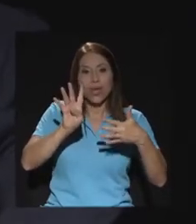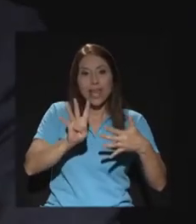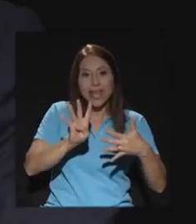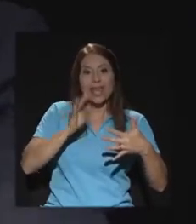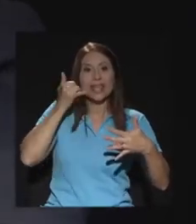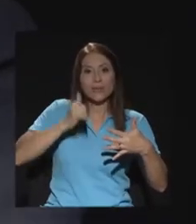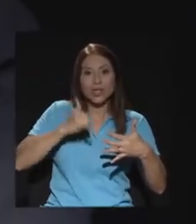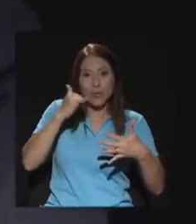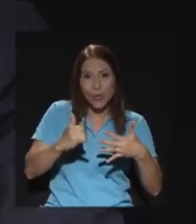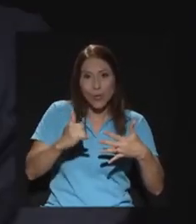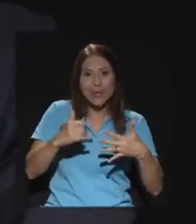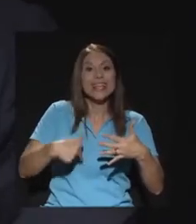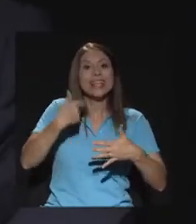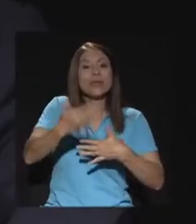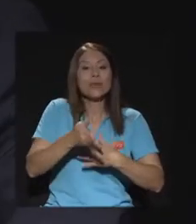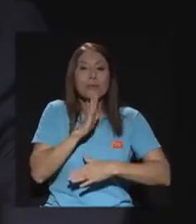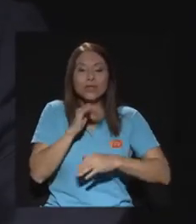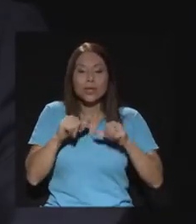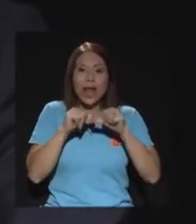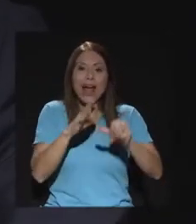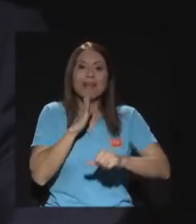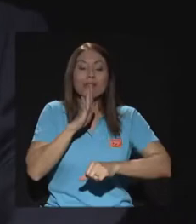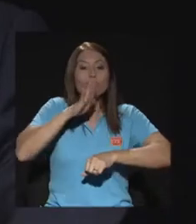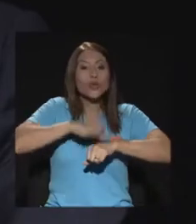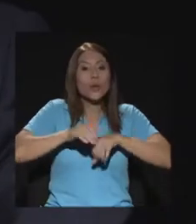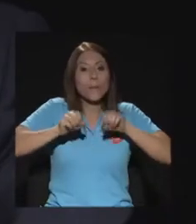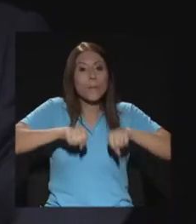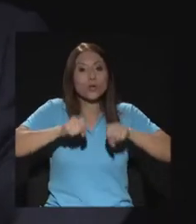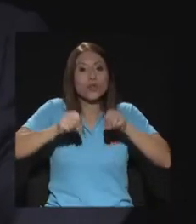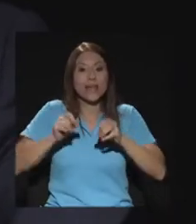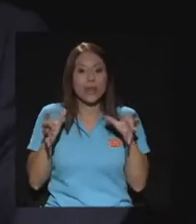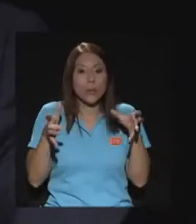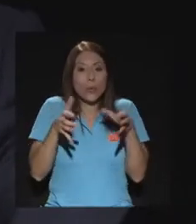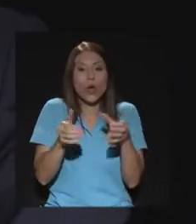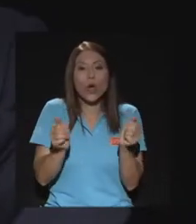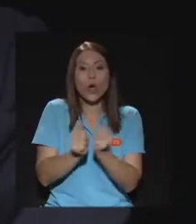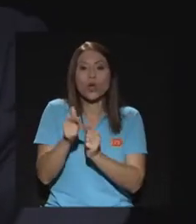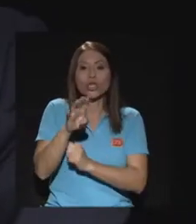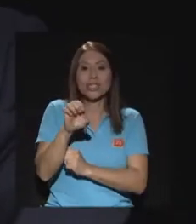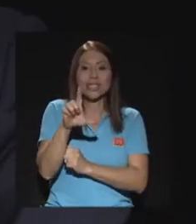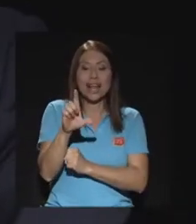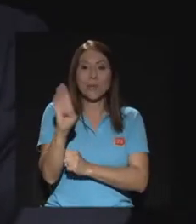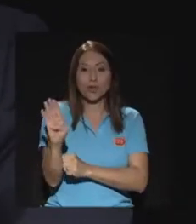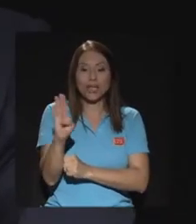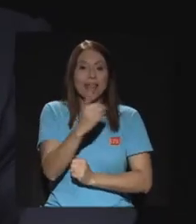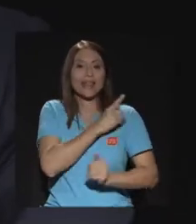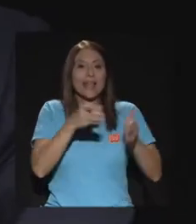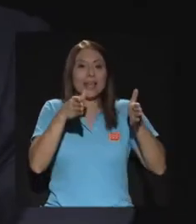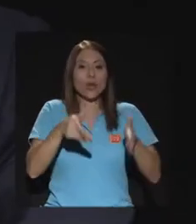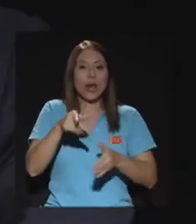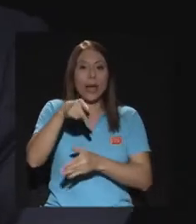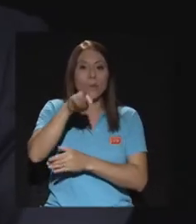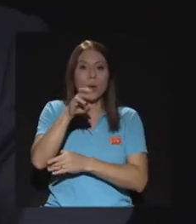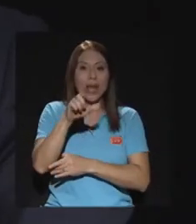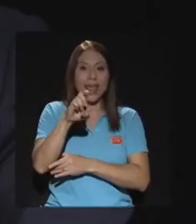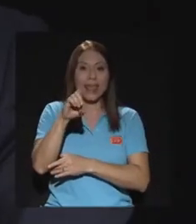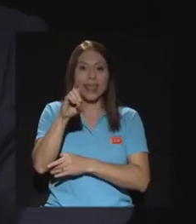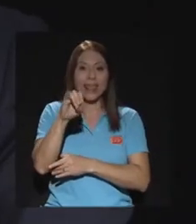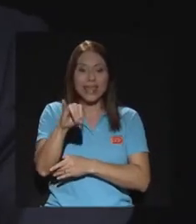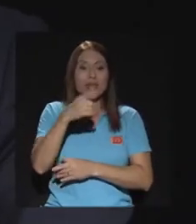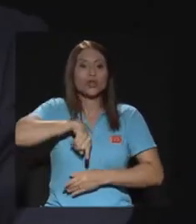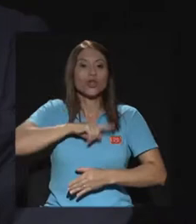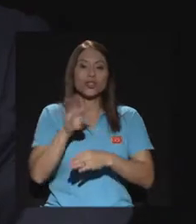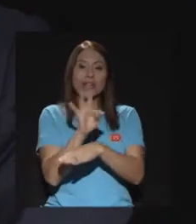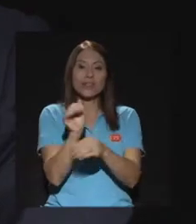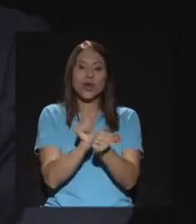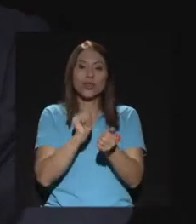Vamos a regresar con esa reflexión sobre la posibilidad de conglomerados con doña Giselle Bosa, directora del ProReady. Estamos haciendo televisión con sentido desde el